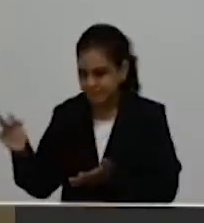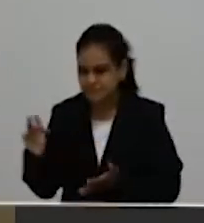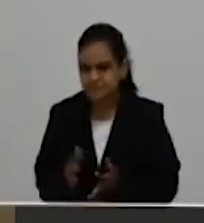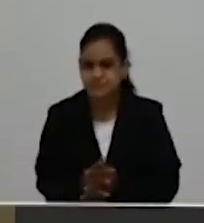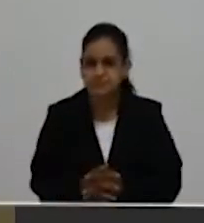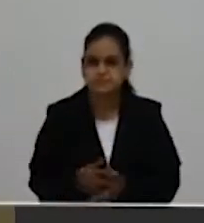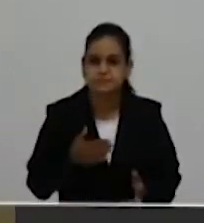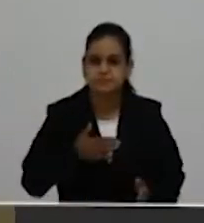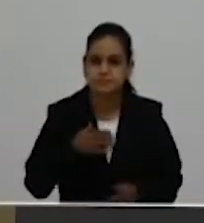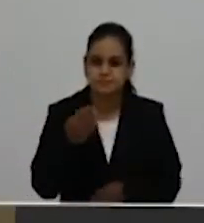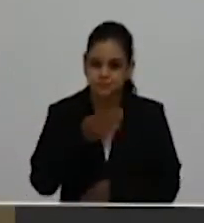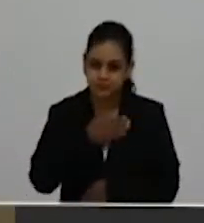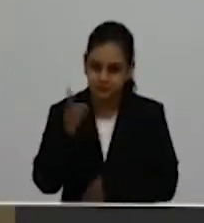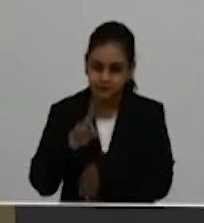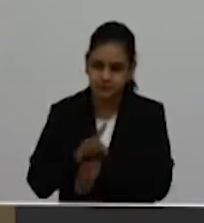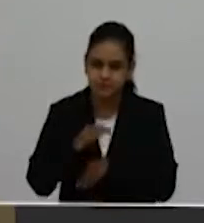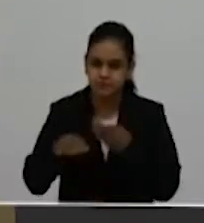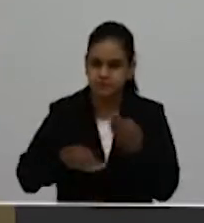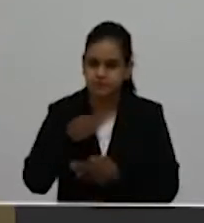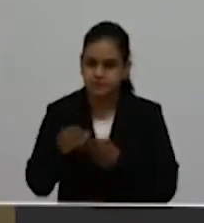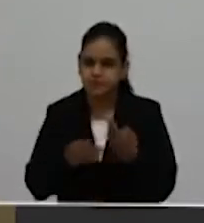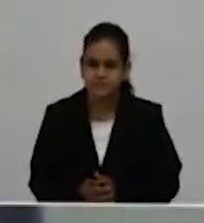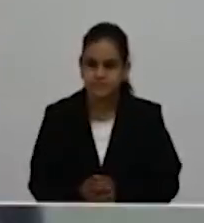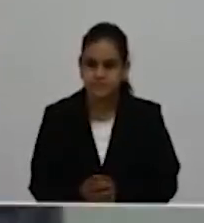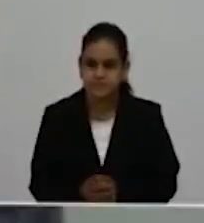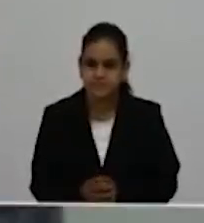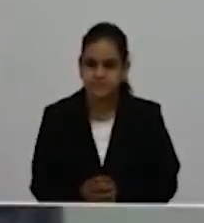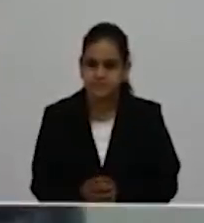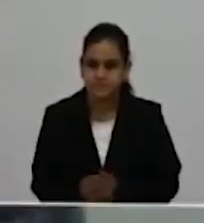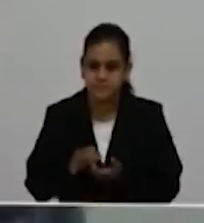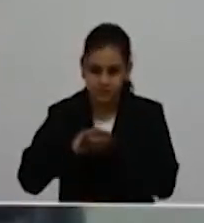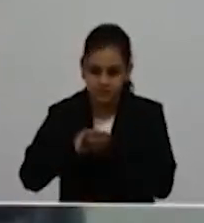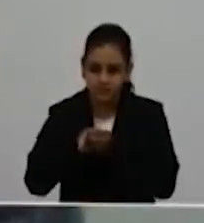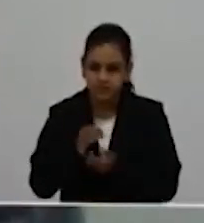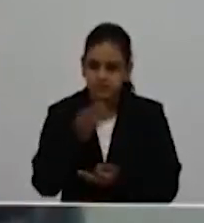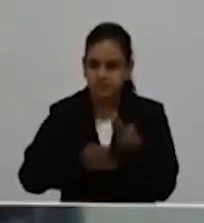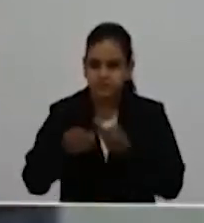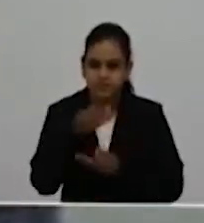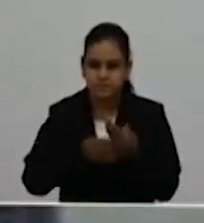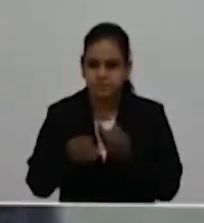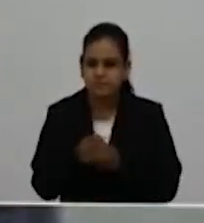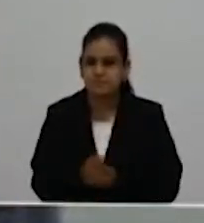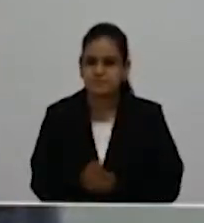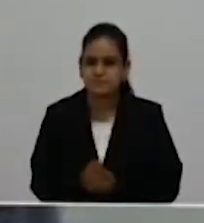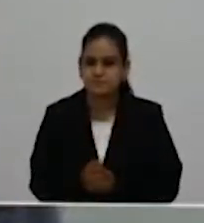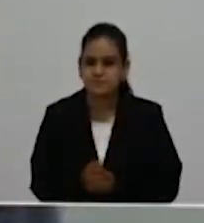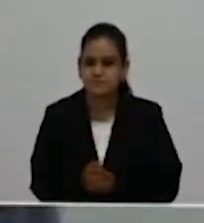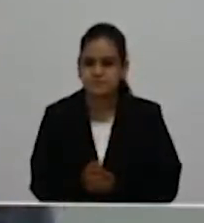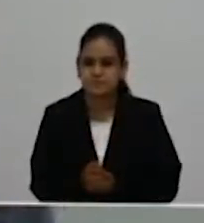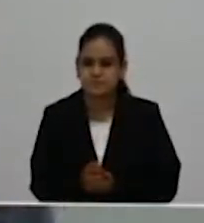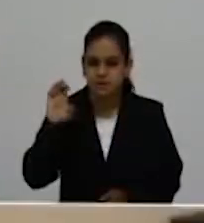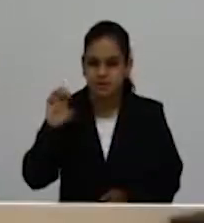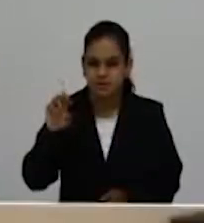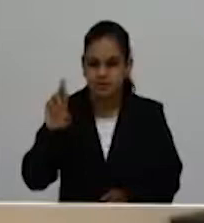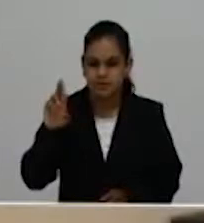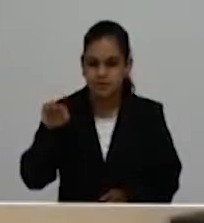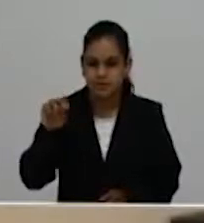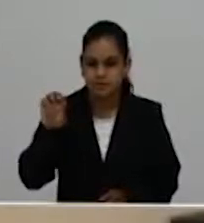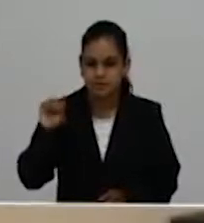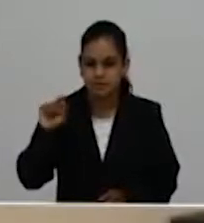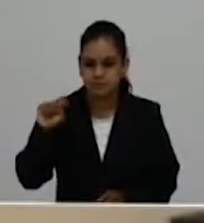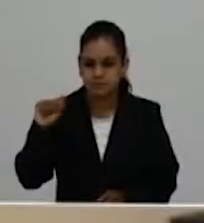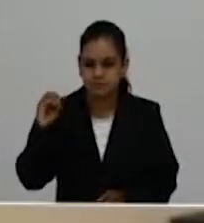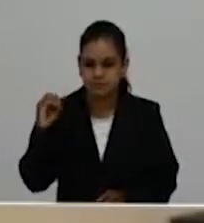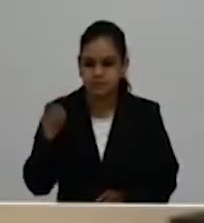y 11 las y los candidatos que participaron lo hicieron en cuatro rondas la primera de ellas con el planteamiento inicial